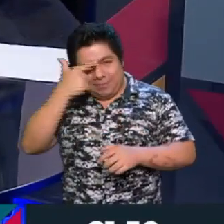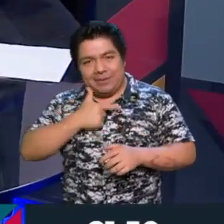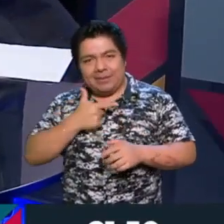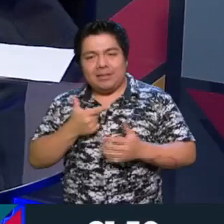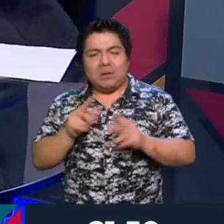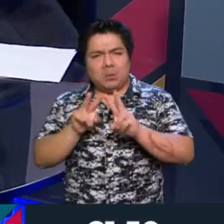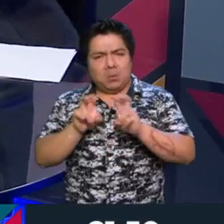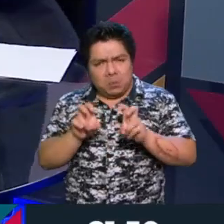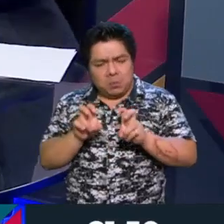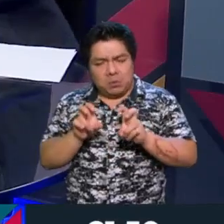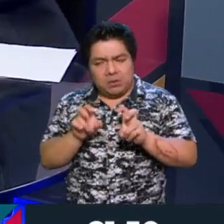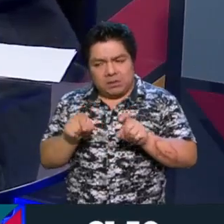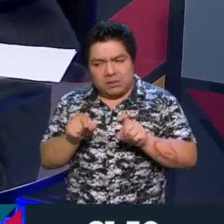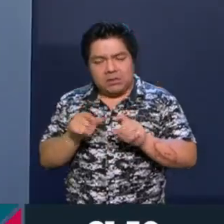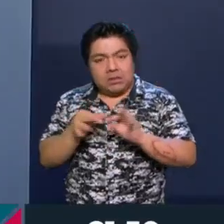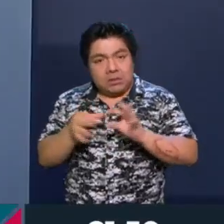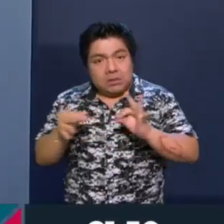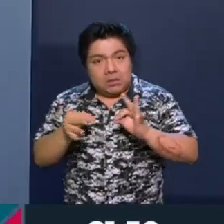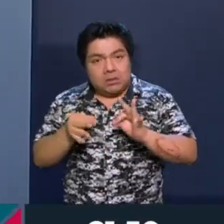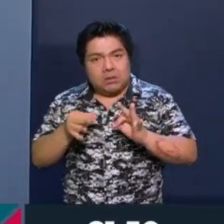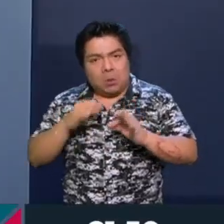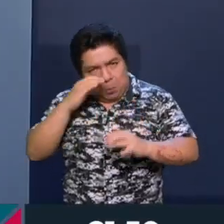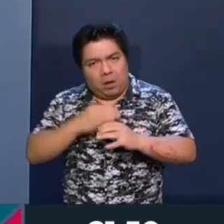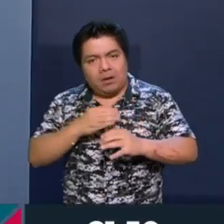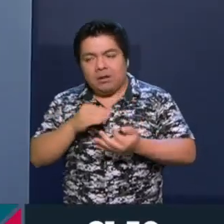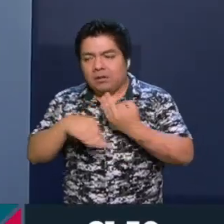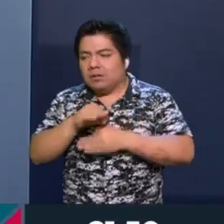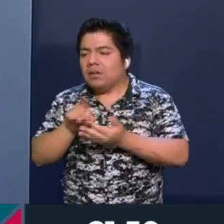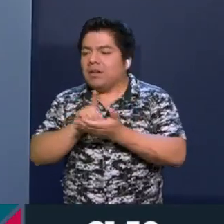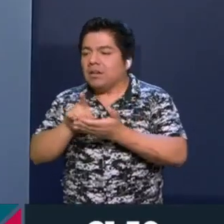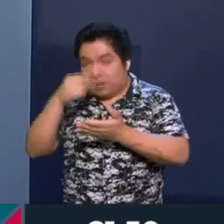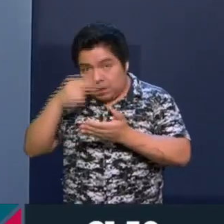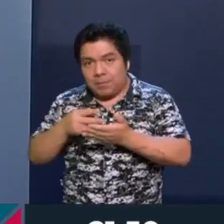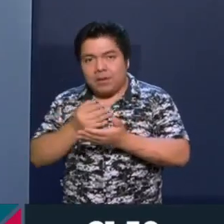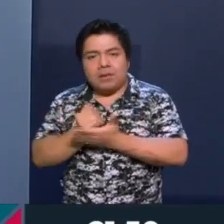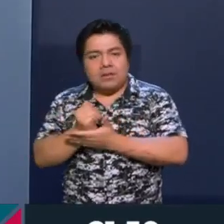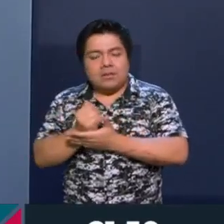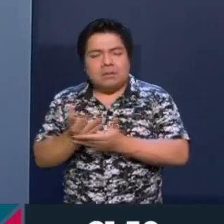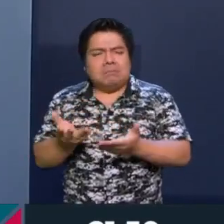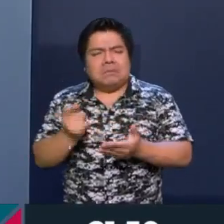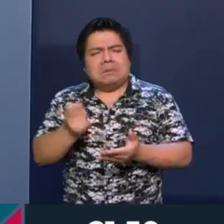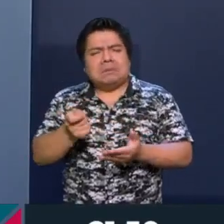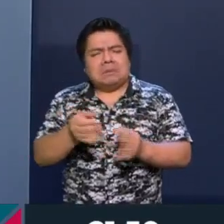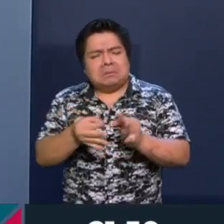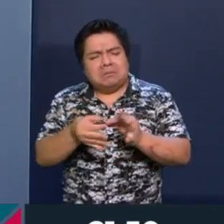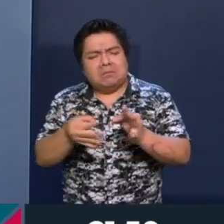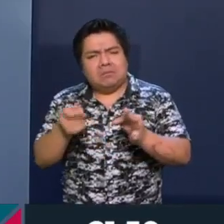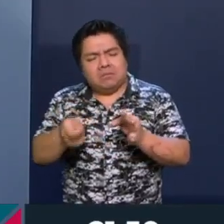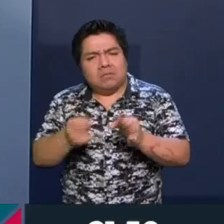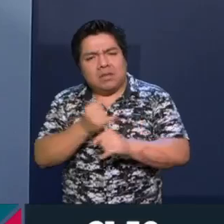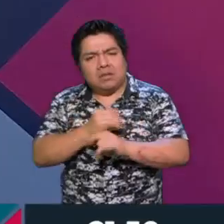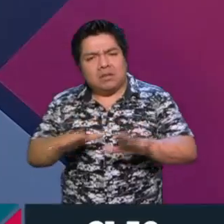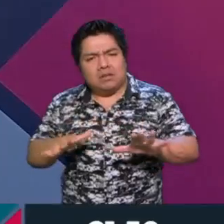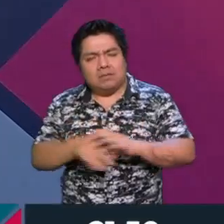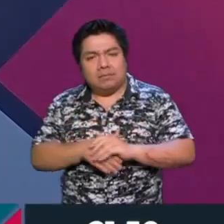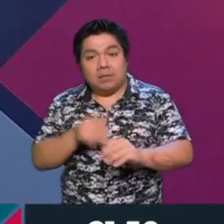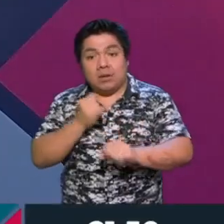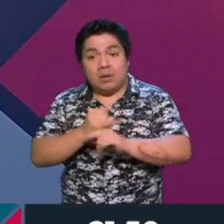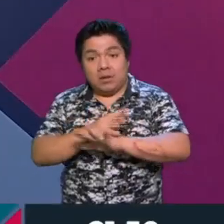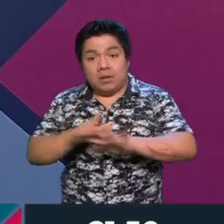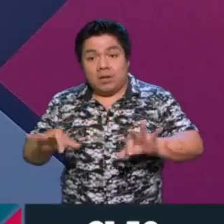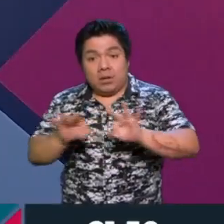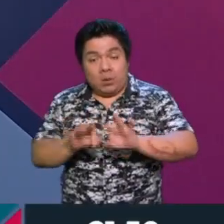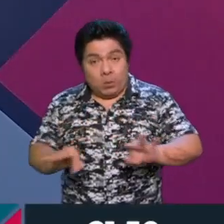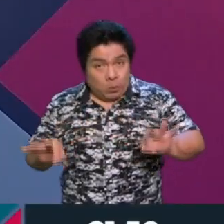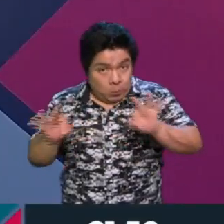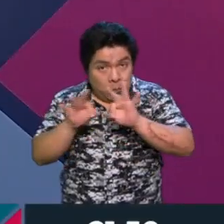un tema de las católicas con el derecho a decidir en México. Cuéntanos, ¿de qué trata este informe? Es un informe muy